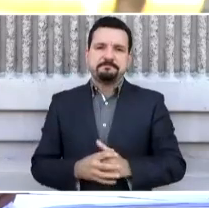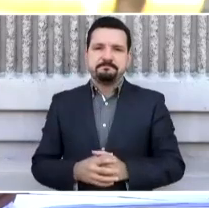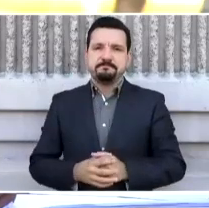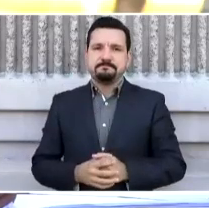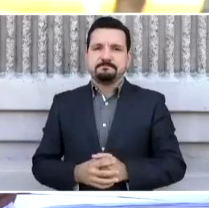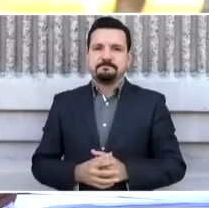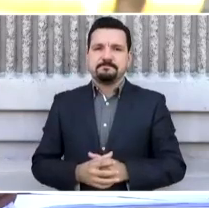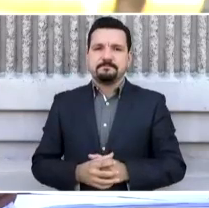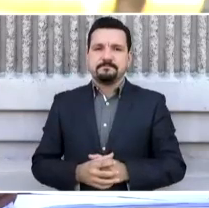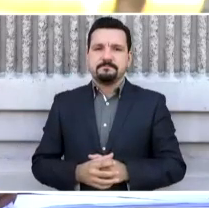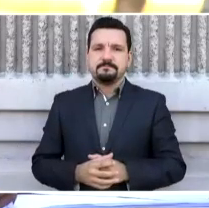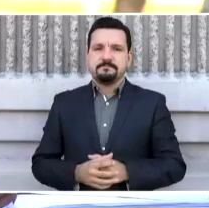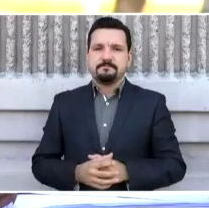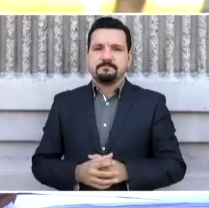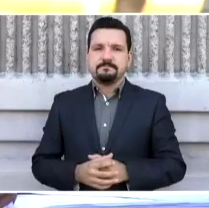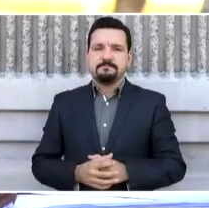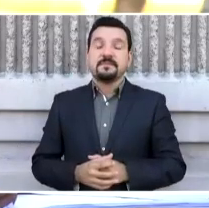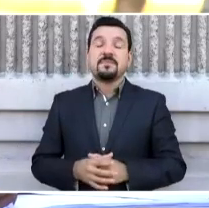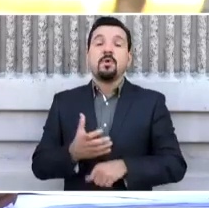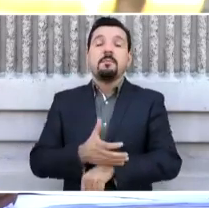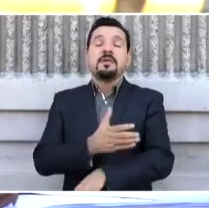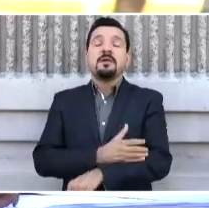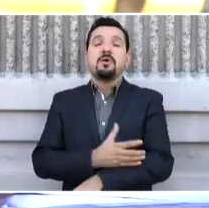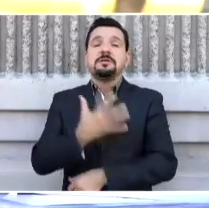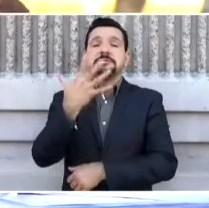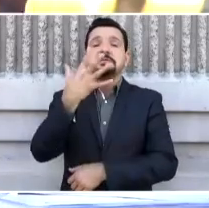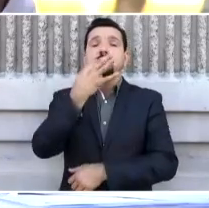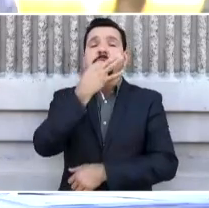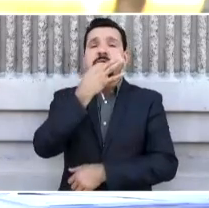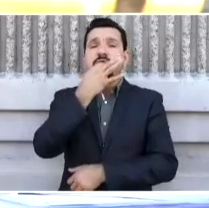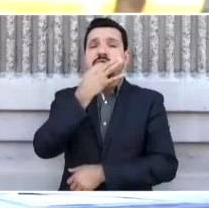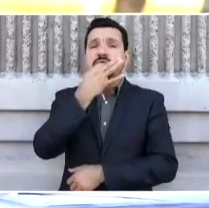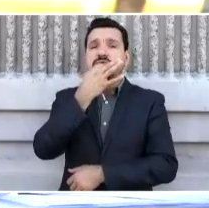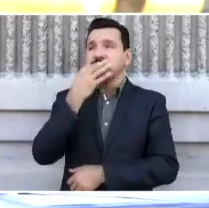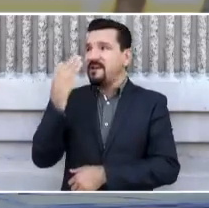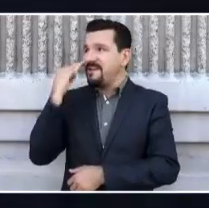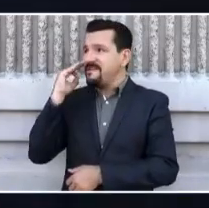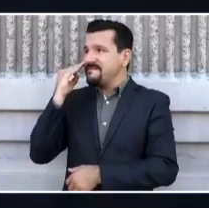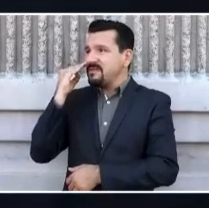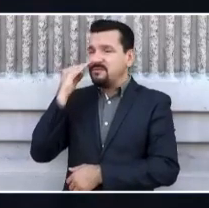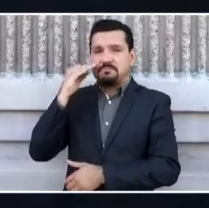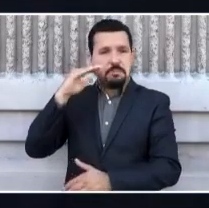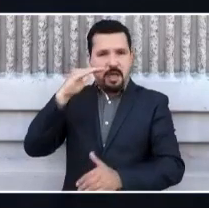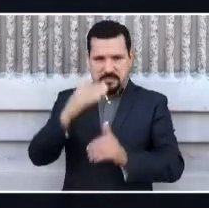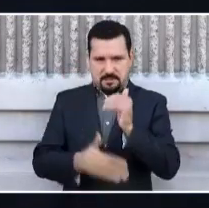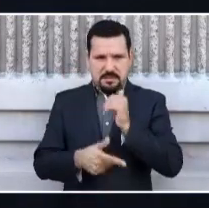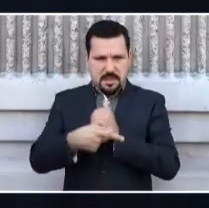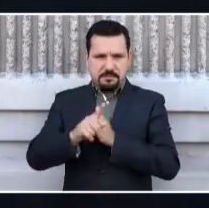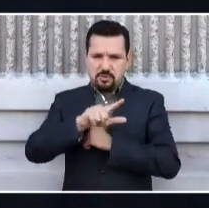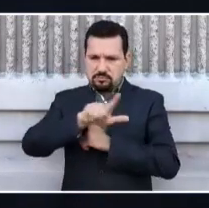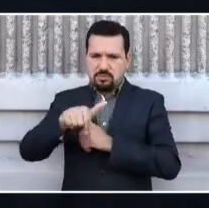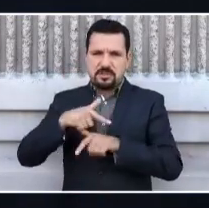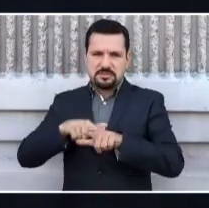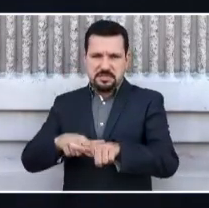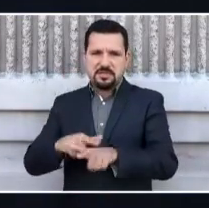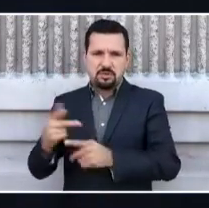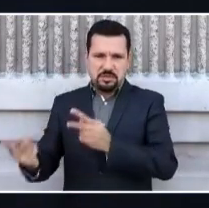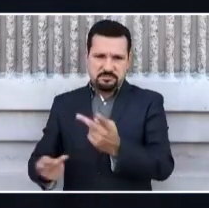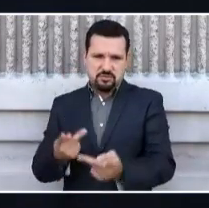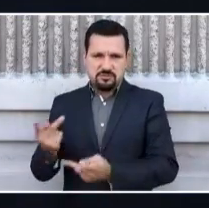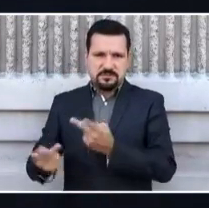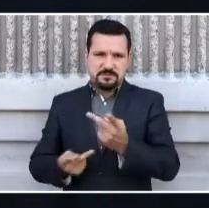Adelante. Sí, compañeros, quedan 5 minutos de transmisión por Facebook. Va a terminar, pero vamos a continuar con las preguntas que faltan.